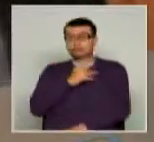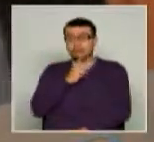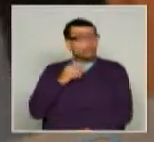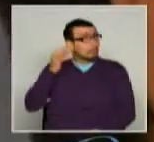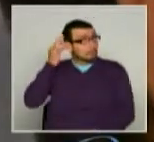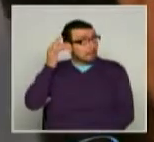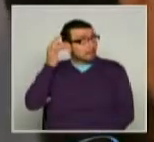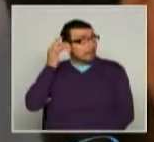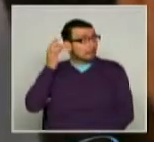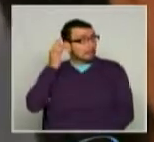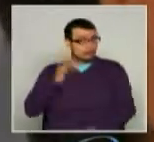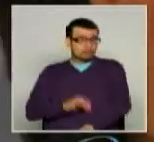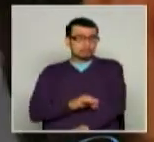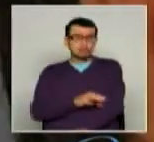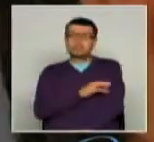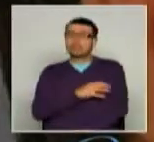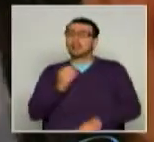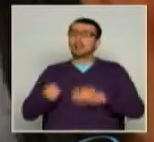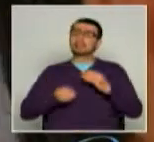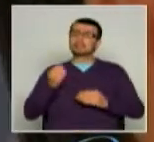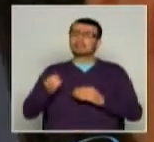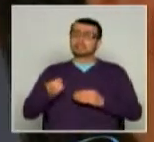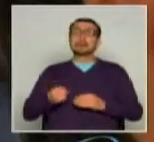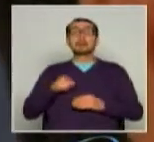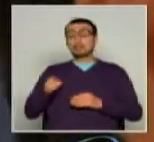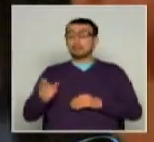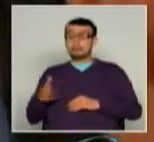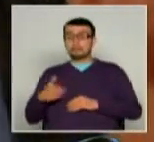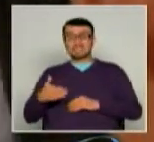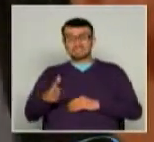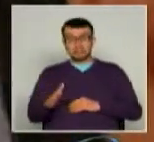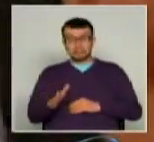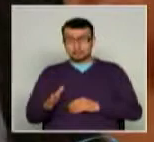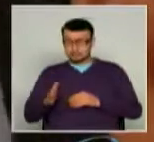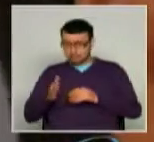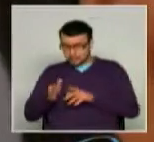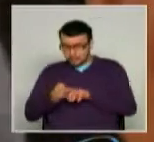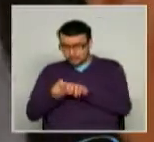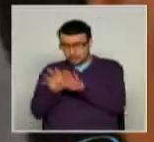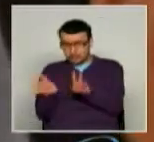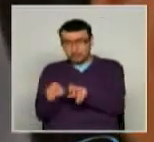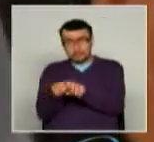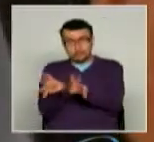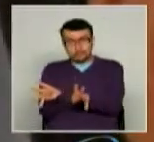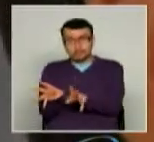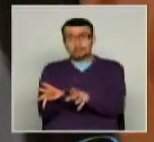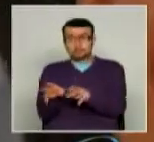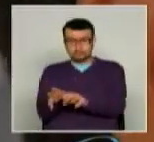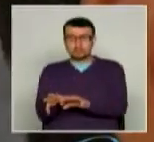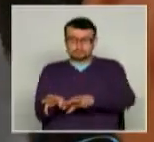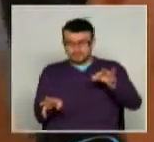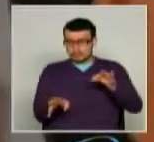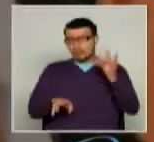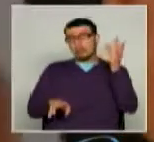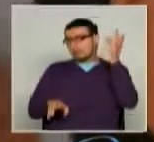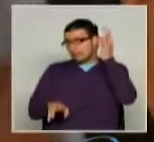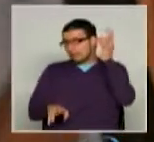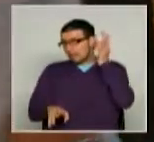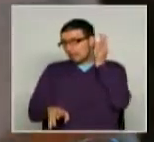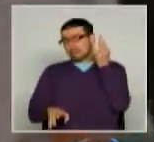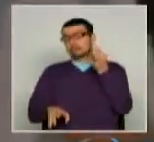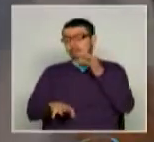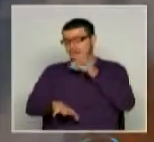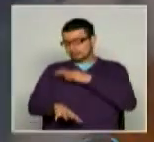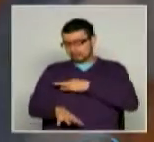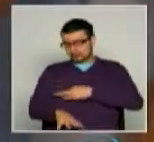lo hacían con espinas de peces. Pero se ha investigado mucho. Lo que pasa es que, perdónenme en el